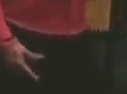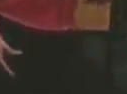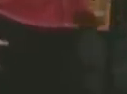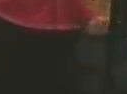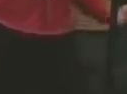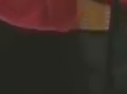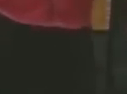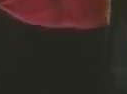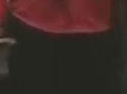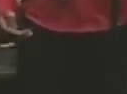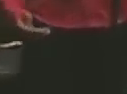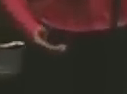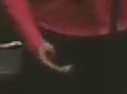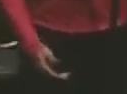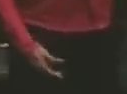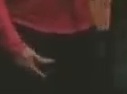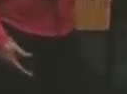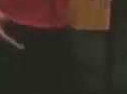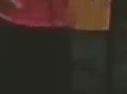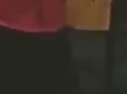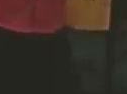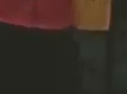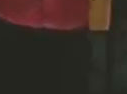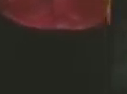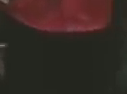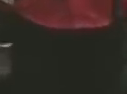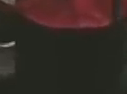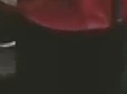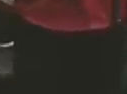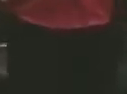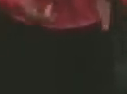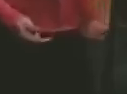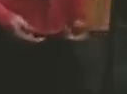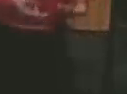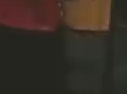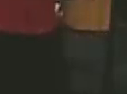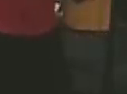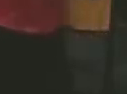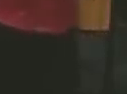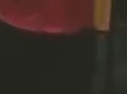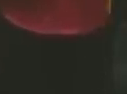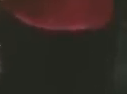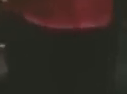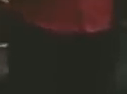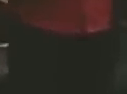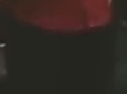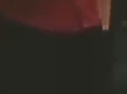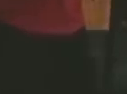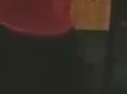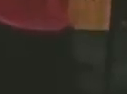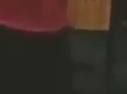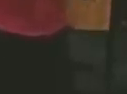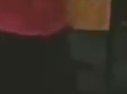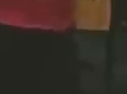la aurora, que al llegar a la pastora. ¡A bailar! Rodó más.